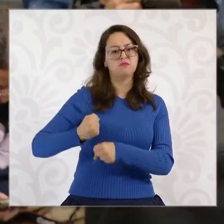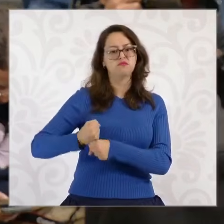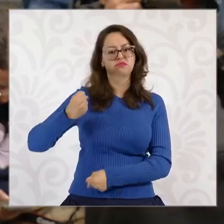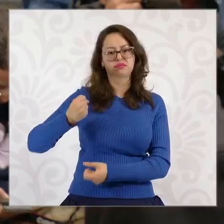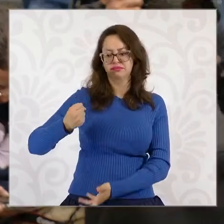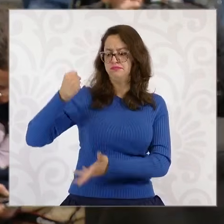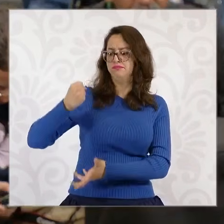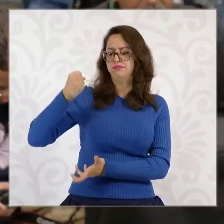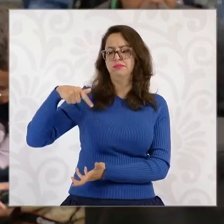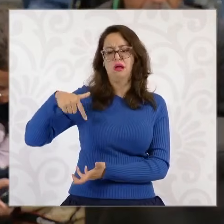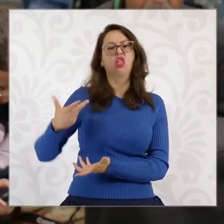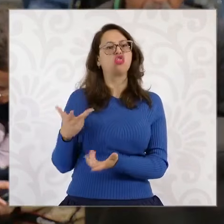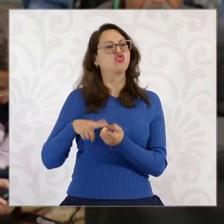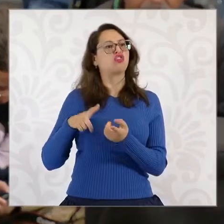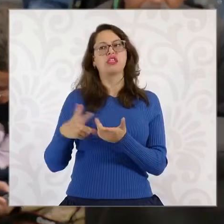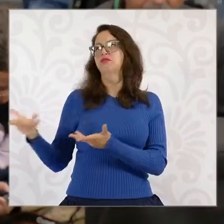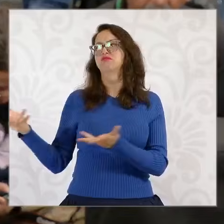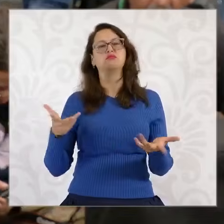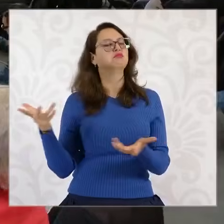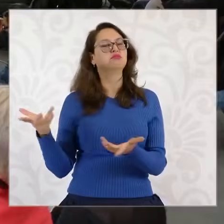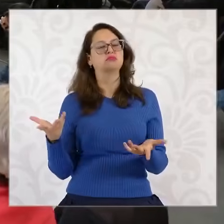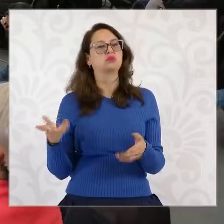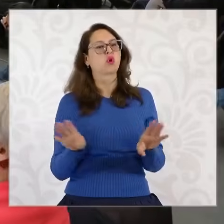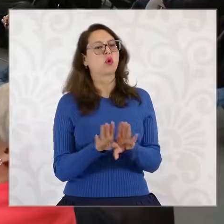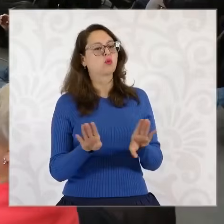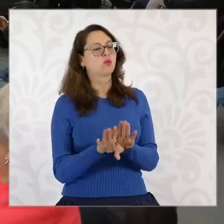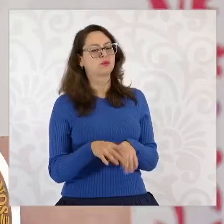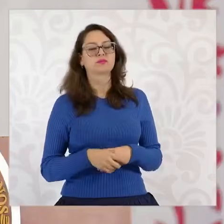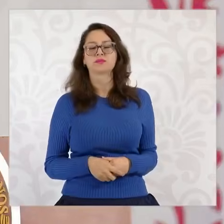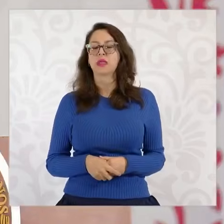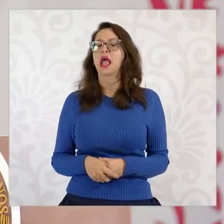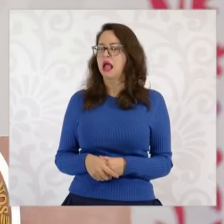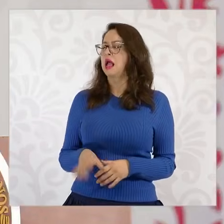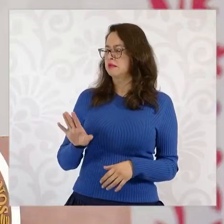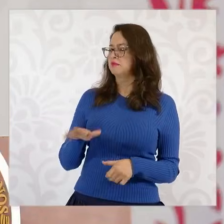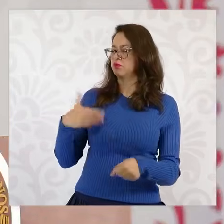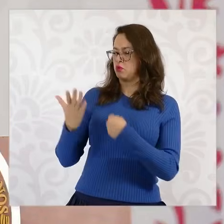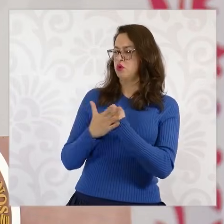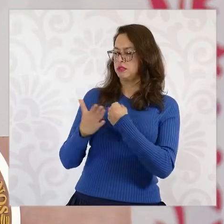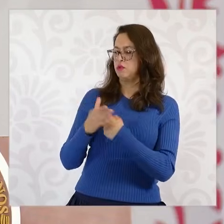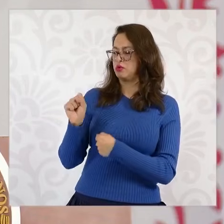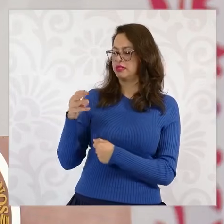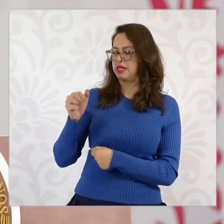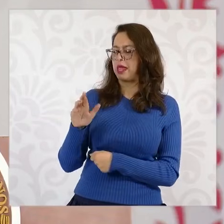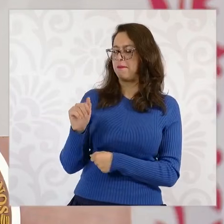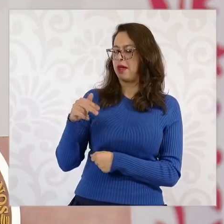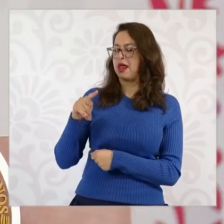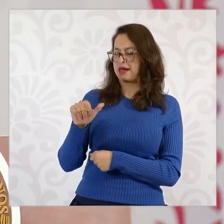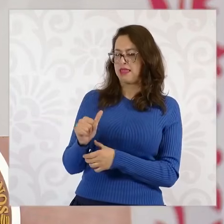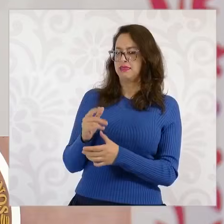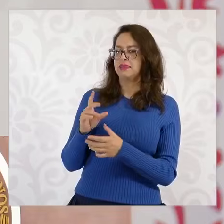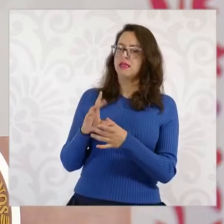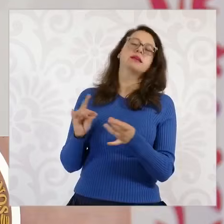dónde se están disponiendo y cuál va a ser el trato que se le va a dar, presidente? A ver si Semarnat nos puede dar. Si son residuos peligrosos, obviamente tienen